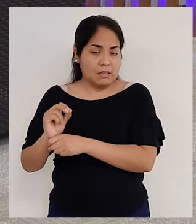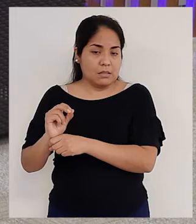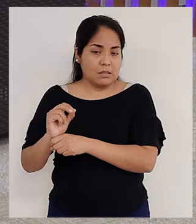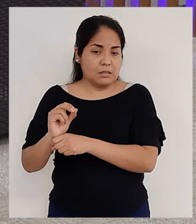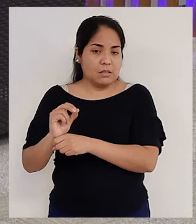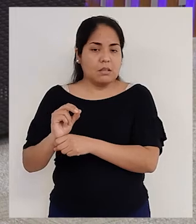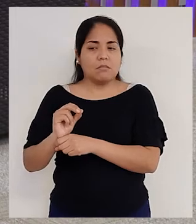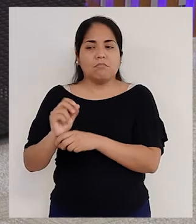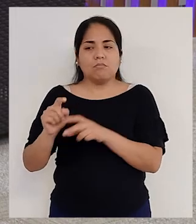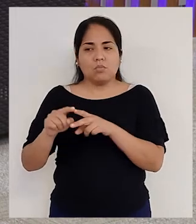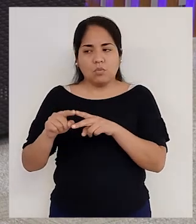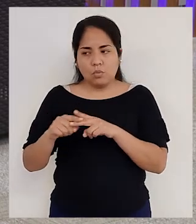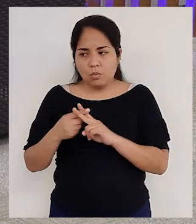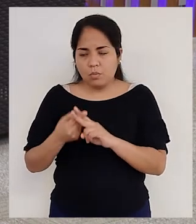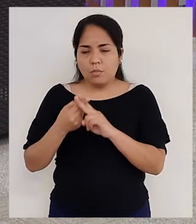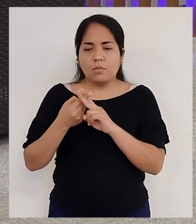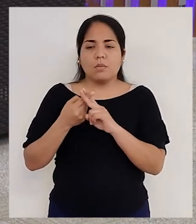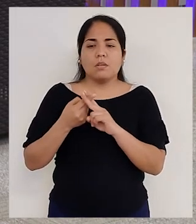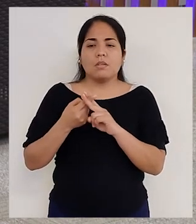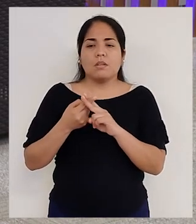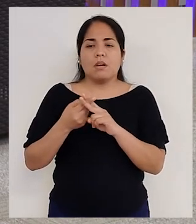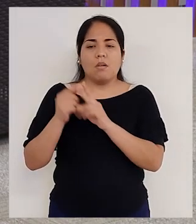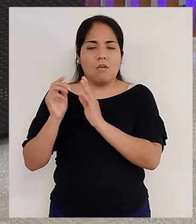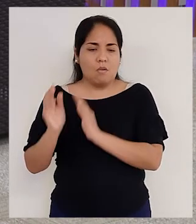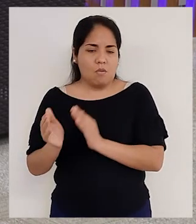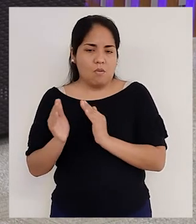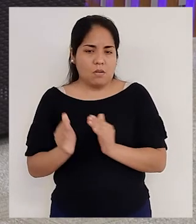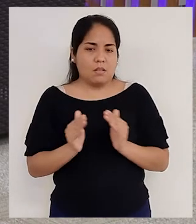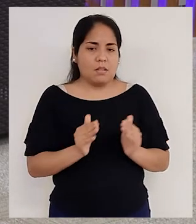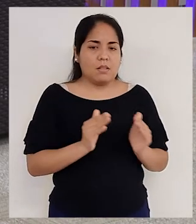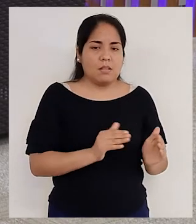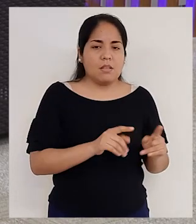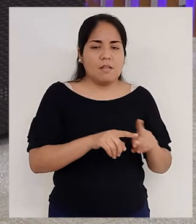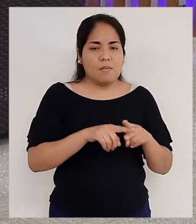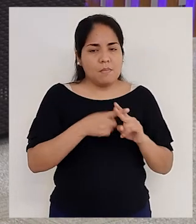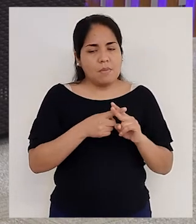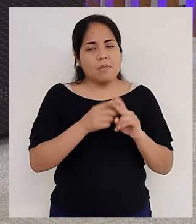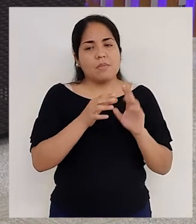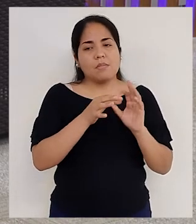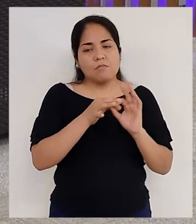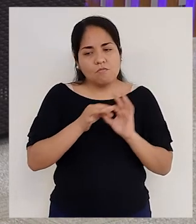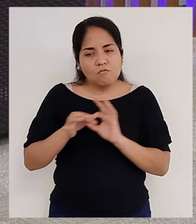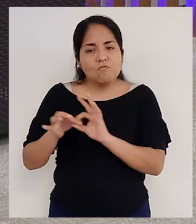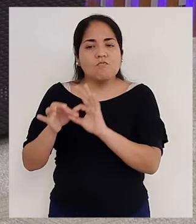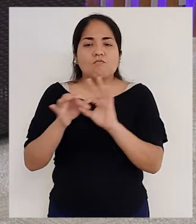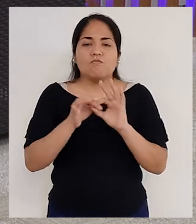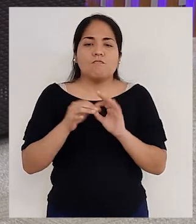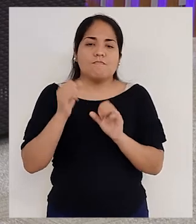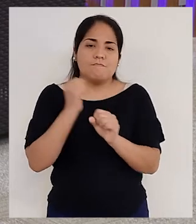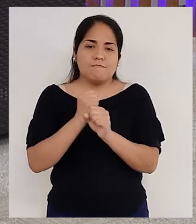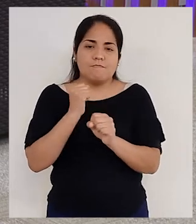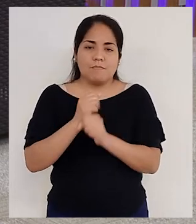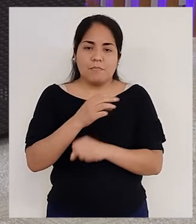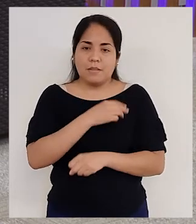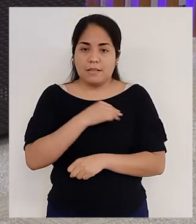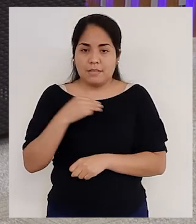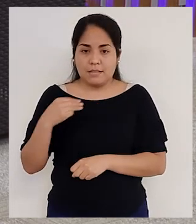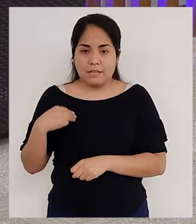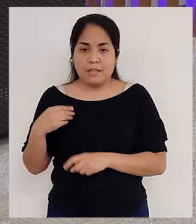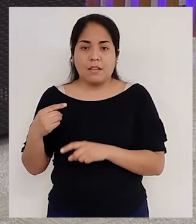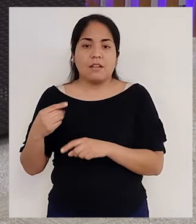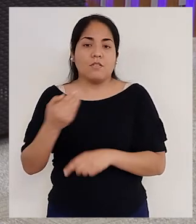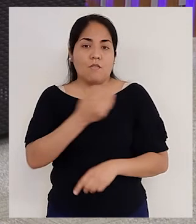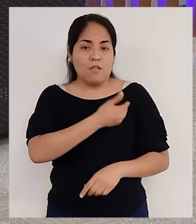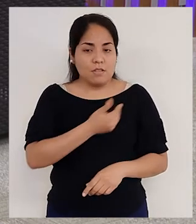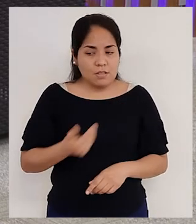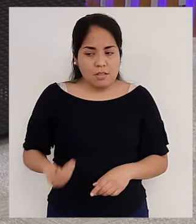es un aparato multisectorial que simplemente ya se está ordenando para poder trabajar en conjunto y que todos, en este caso los